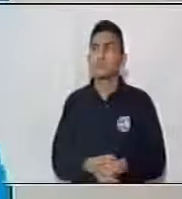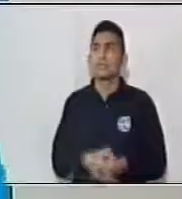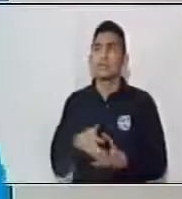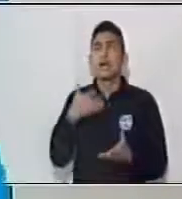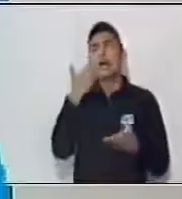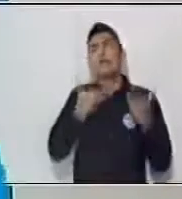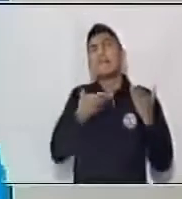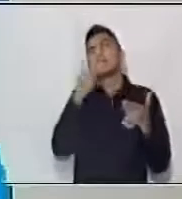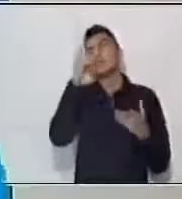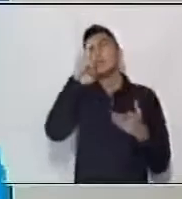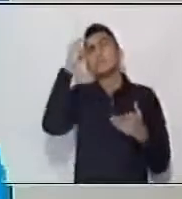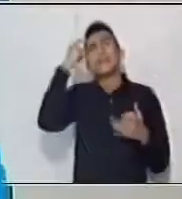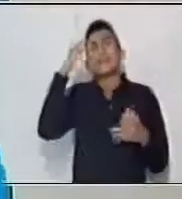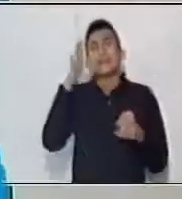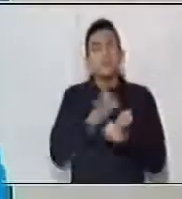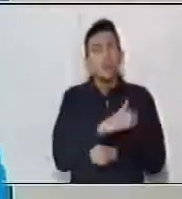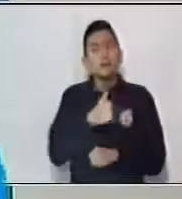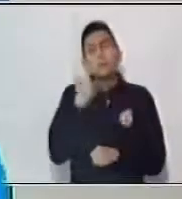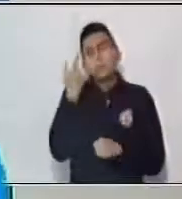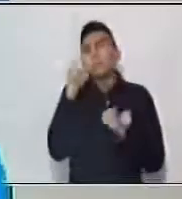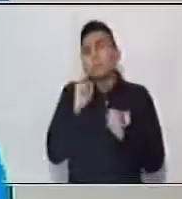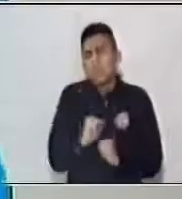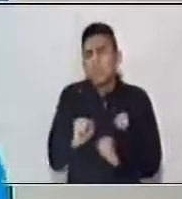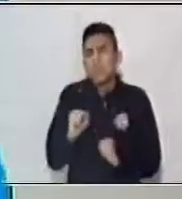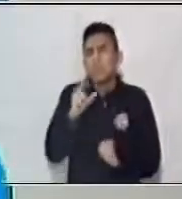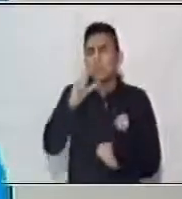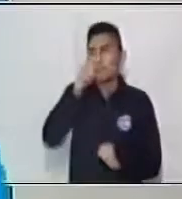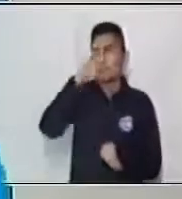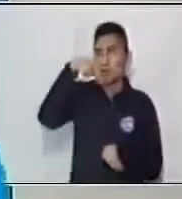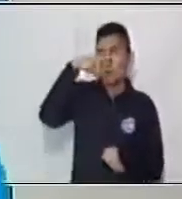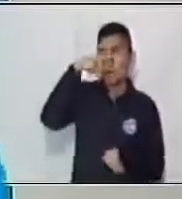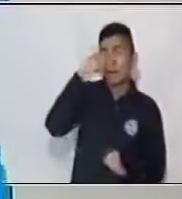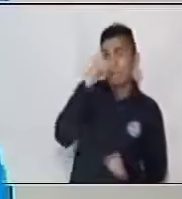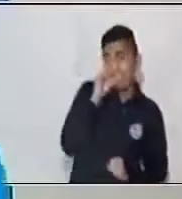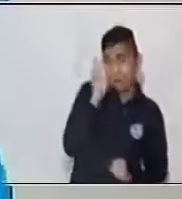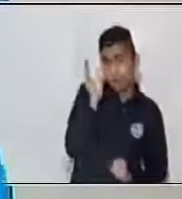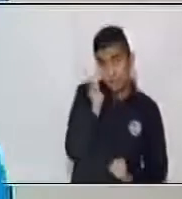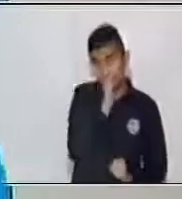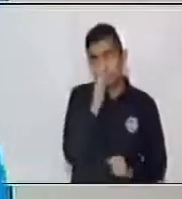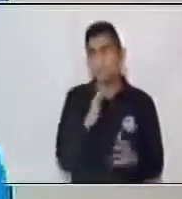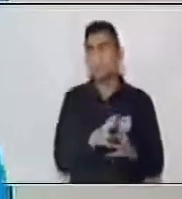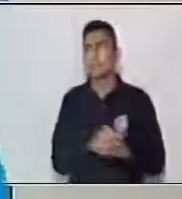no salga completo. Entonces, allá tenemos cantado y aquí sería,